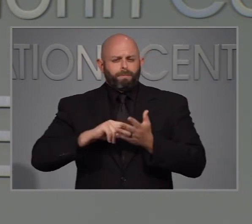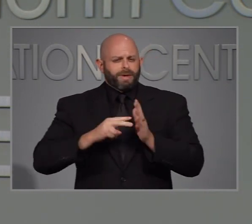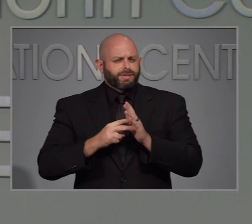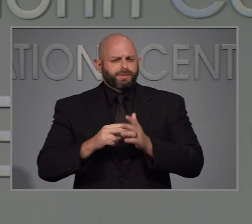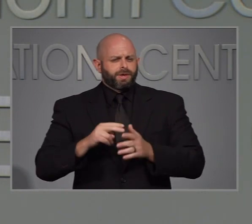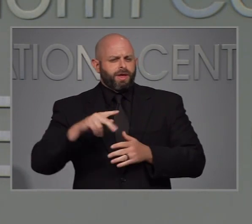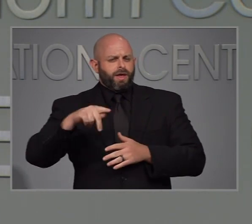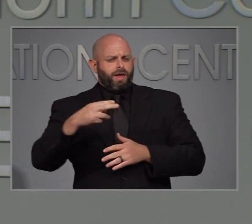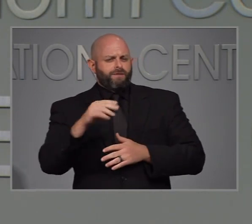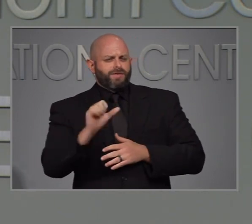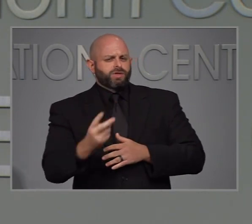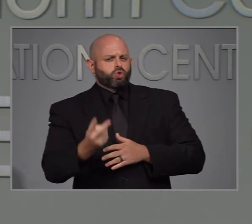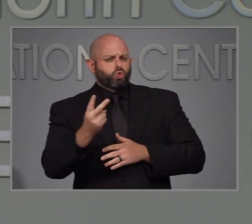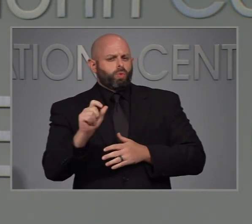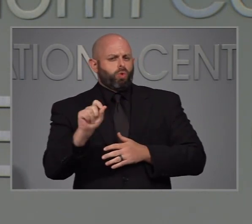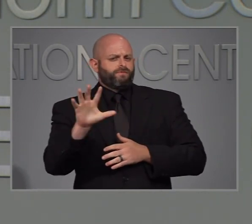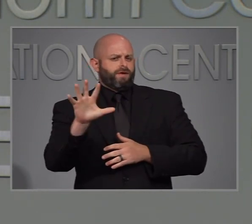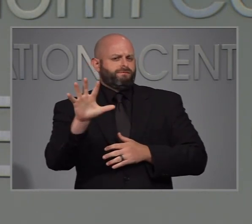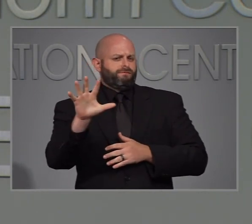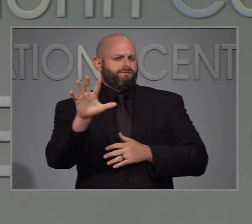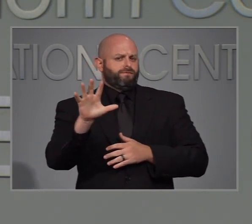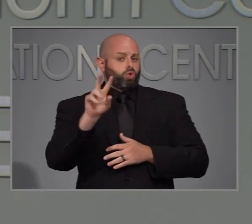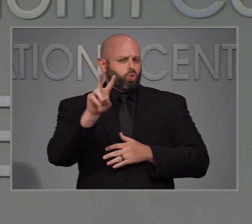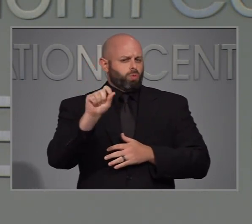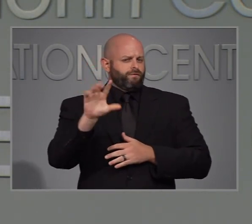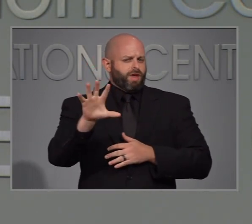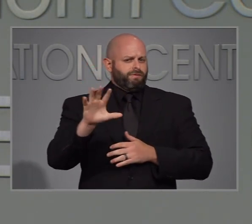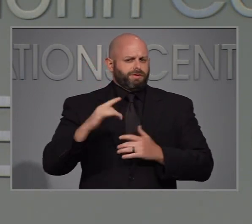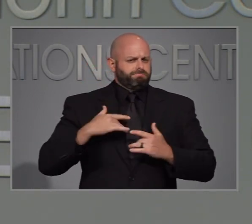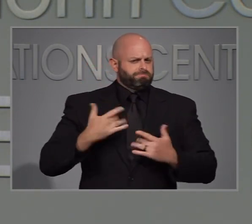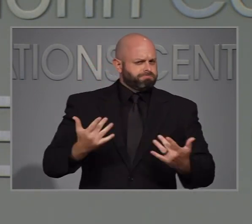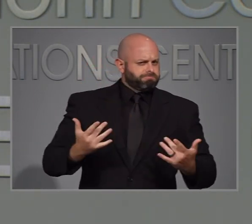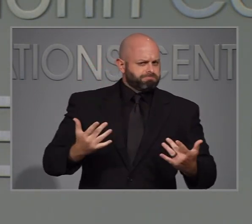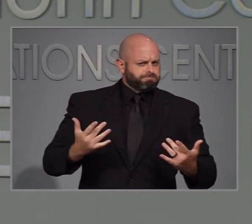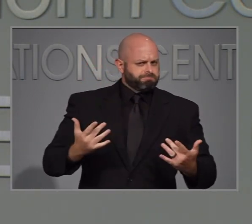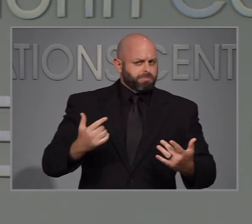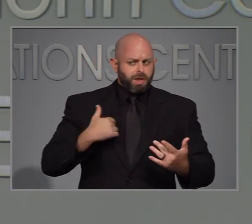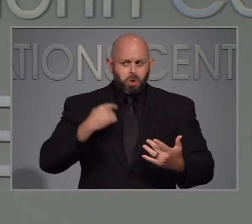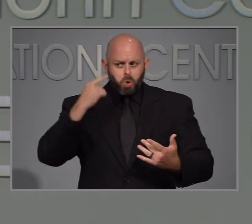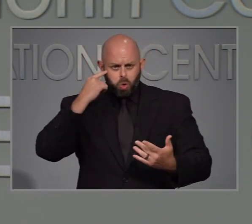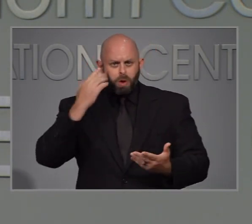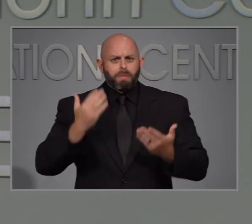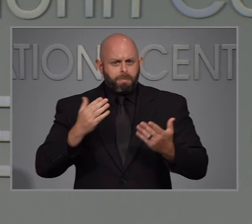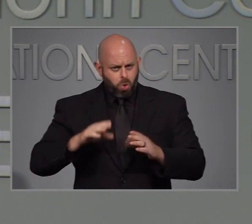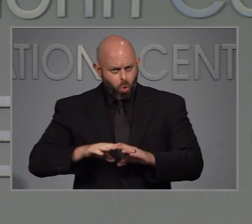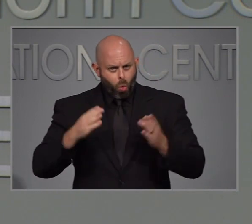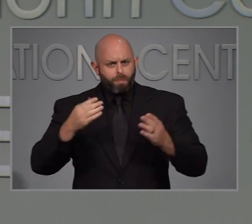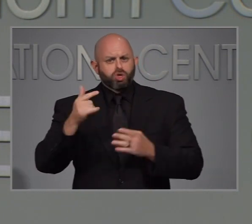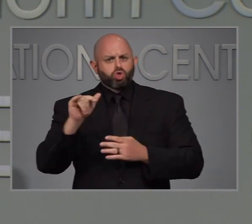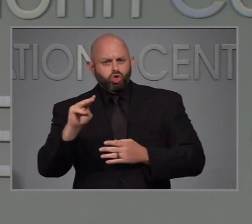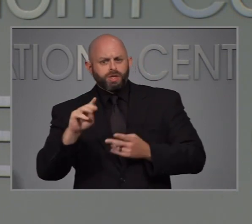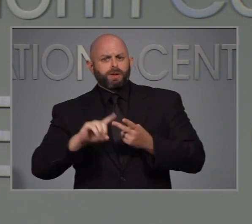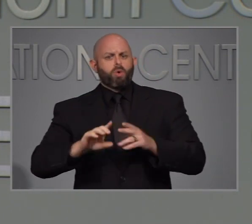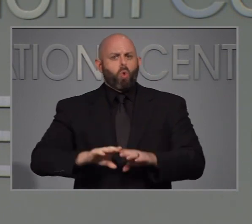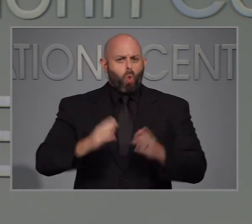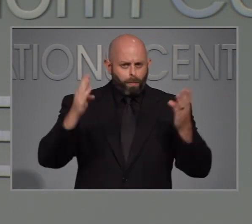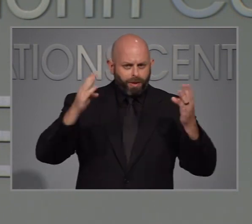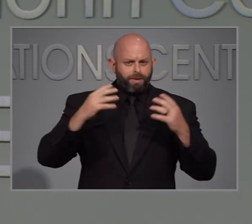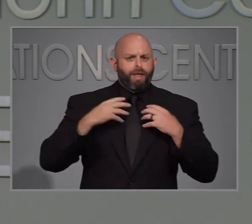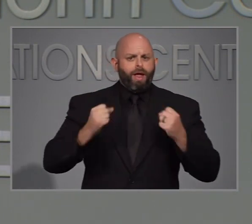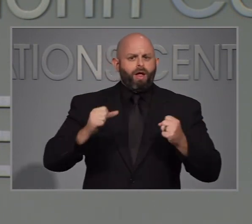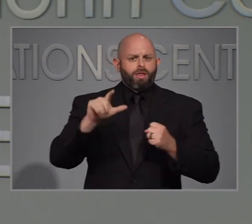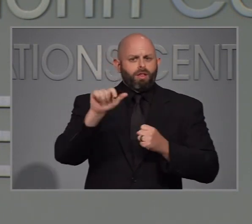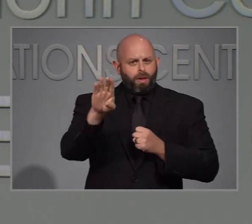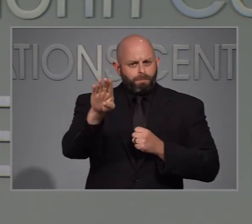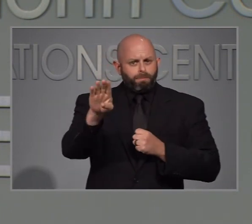esta fase 2.5? He escuchado que los legisladores, tal vez había una capacidad